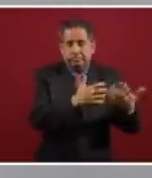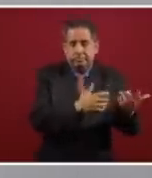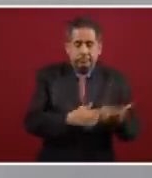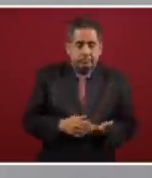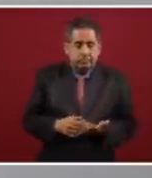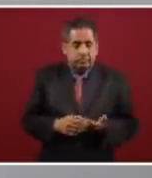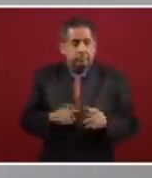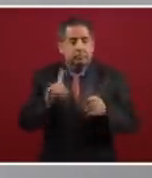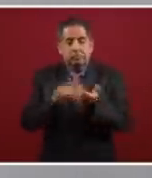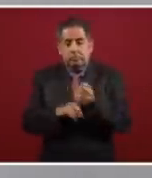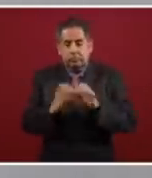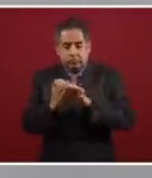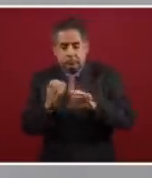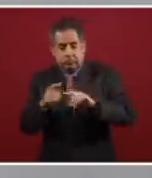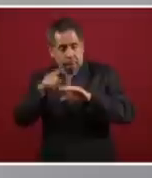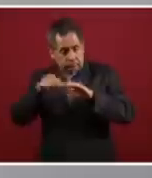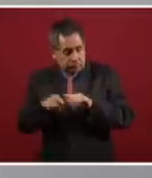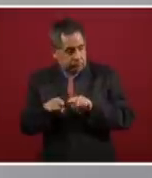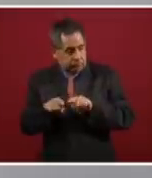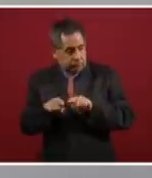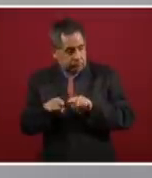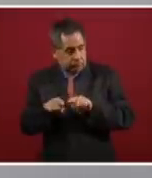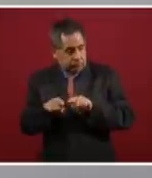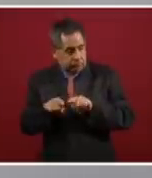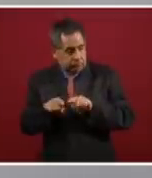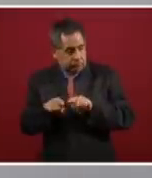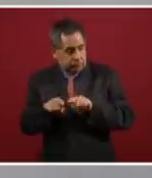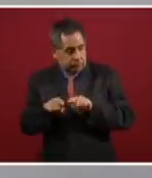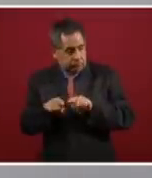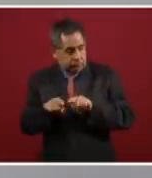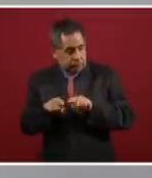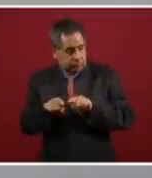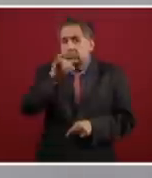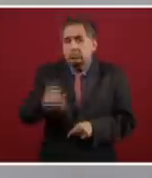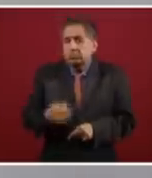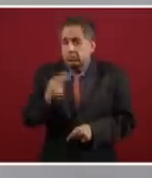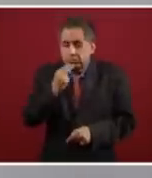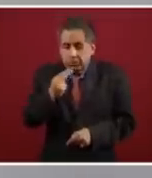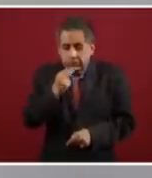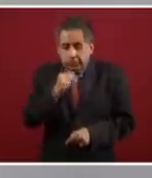Hicieron ductos en el caso de Pemex que nunca se han utilizado